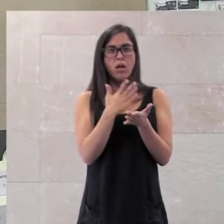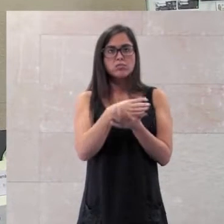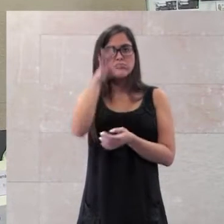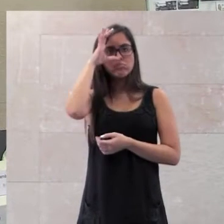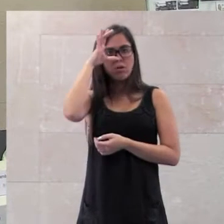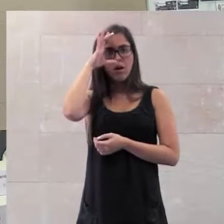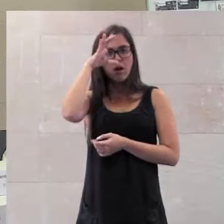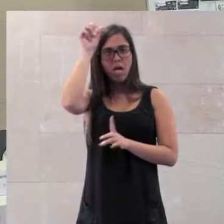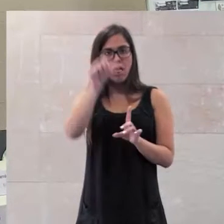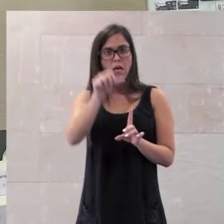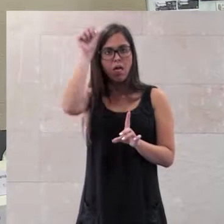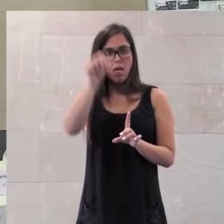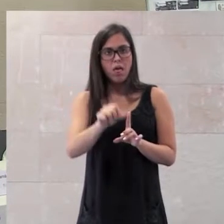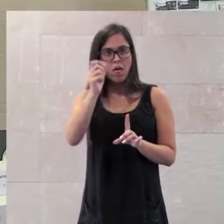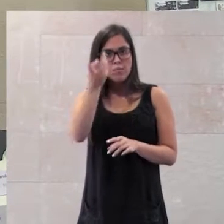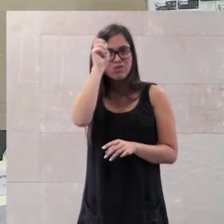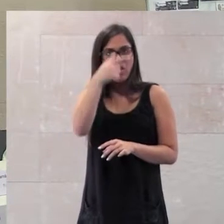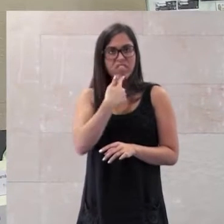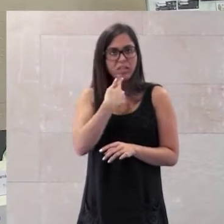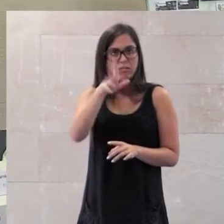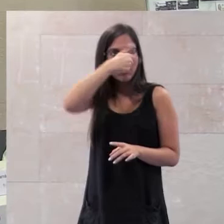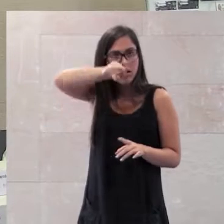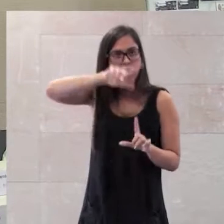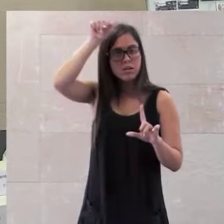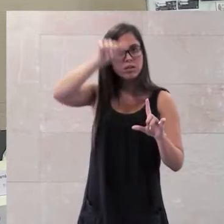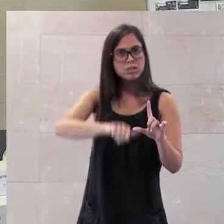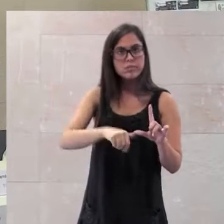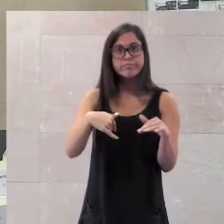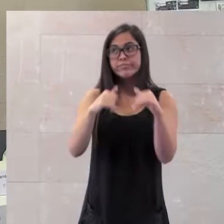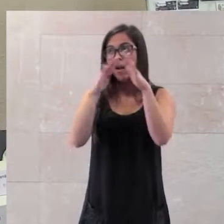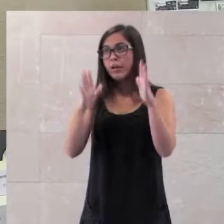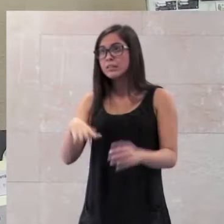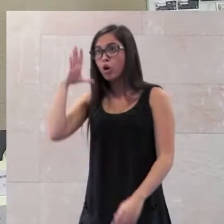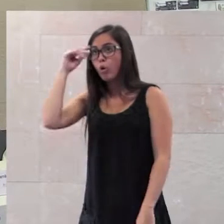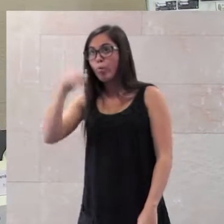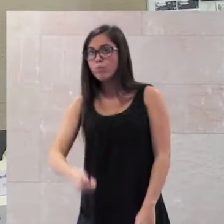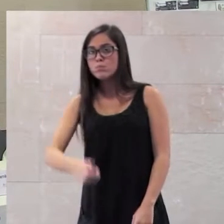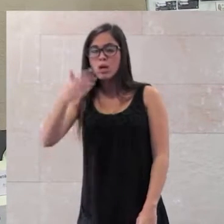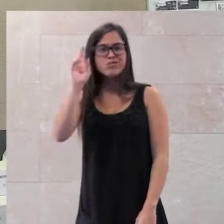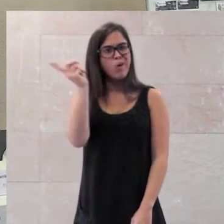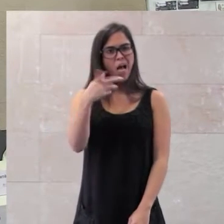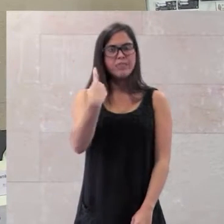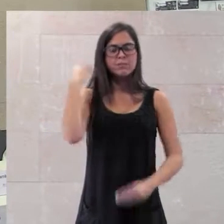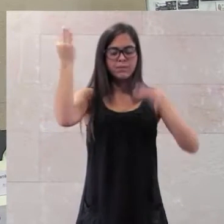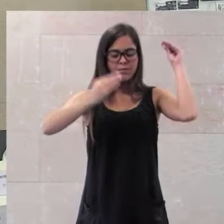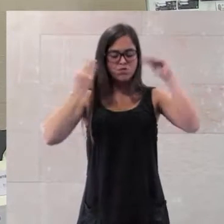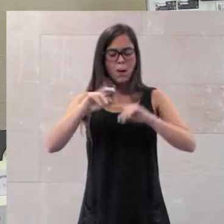escuchar lo que dice la profesora e irse a casa con más conocimiento, sino de reflexionar y